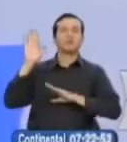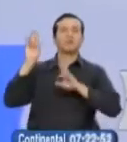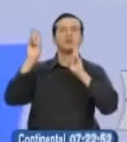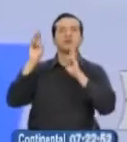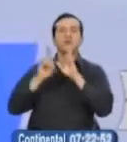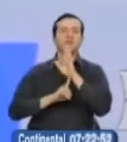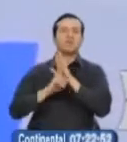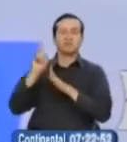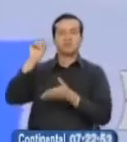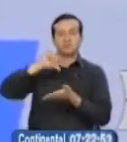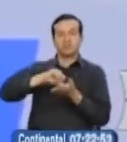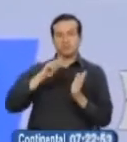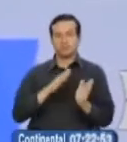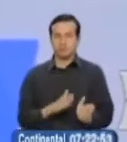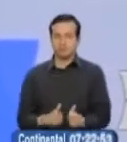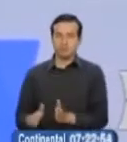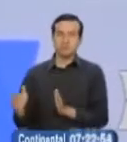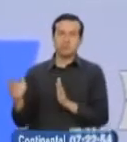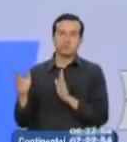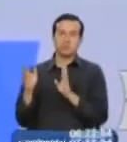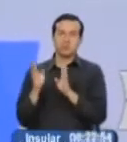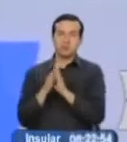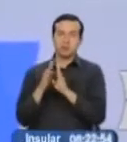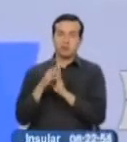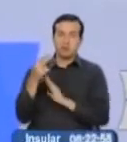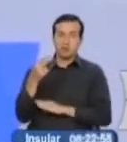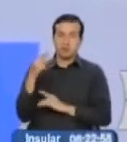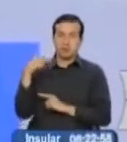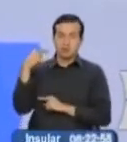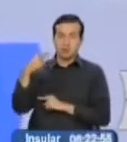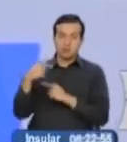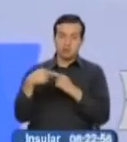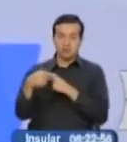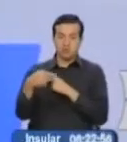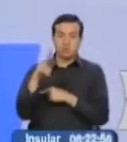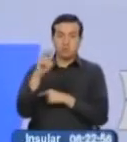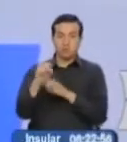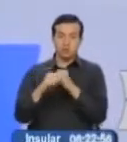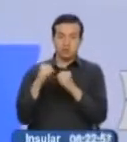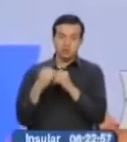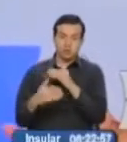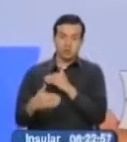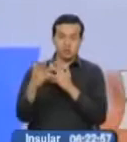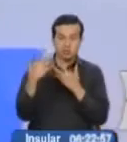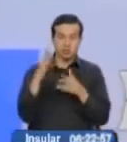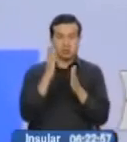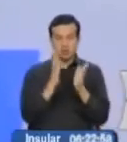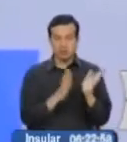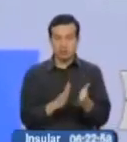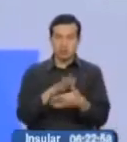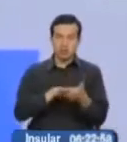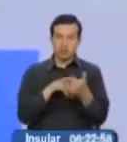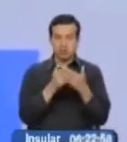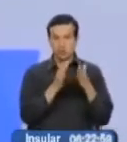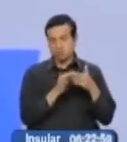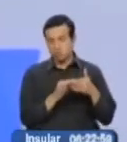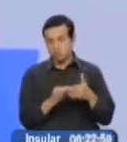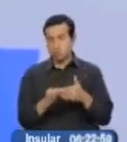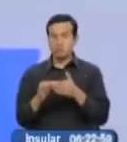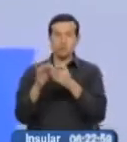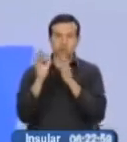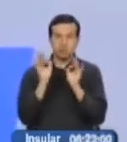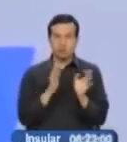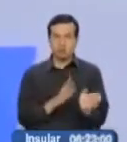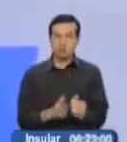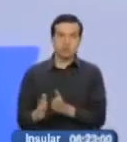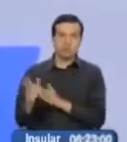desarrollo urbano y el hábitat para los próximos 20 años. Entonces tenemos lo que es la hoja de ruta de lo que se va a hacer